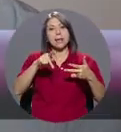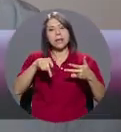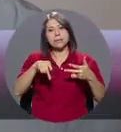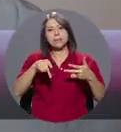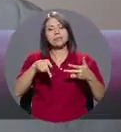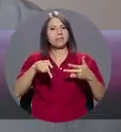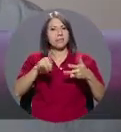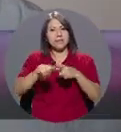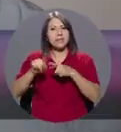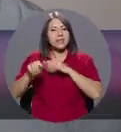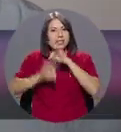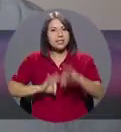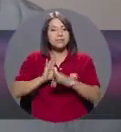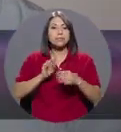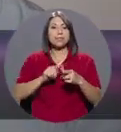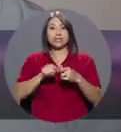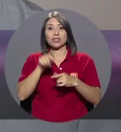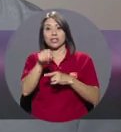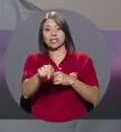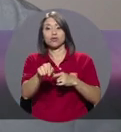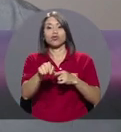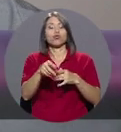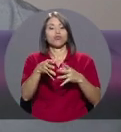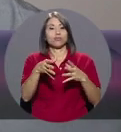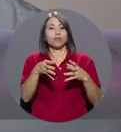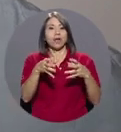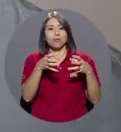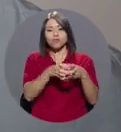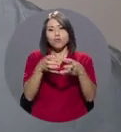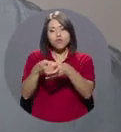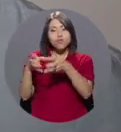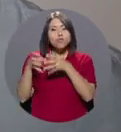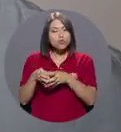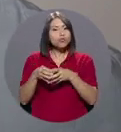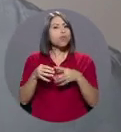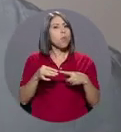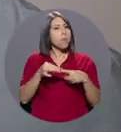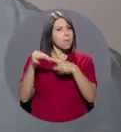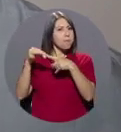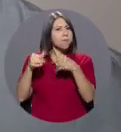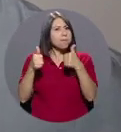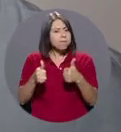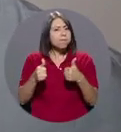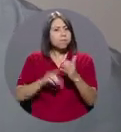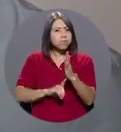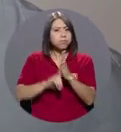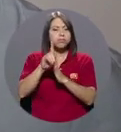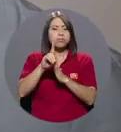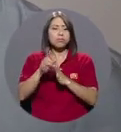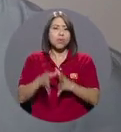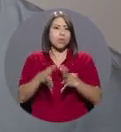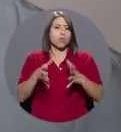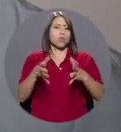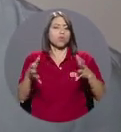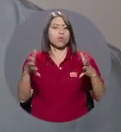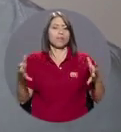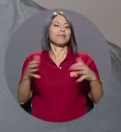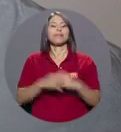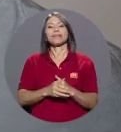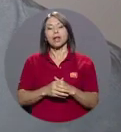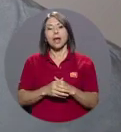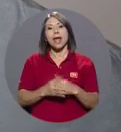paixe. Entonces, estos grupos están muy bien en desarrollo muy